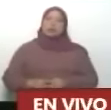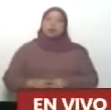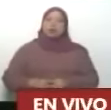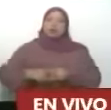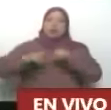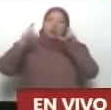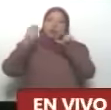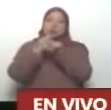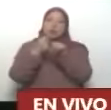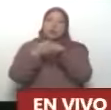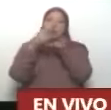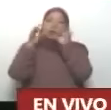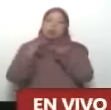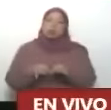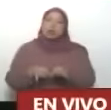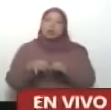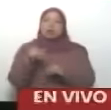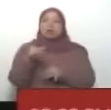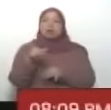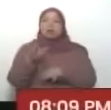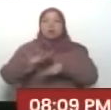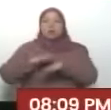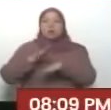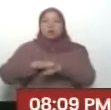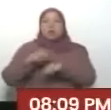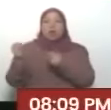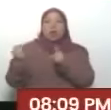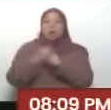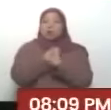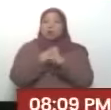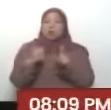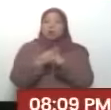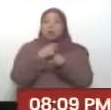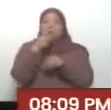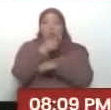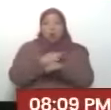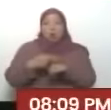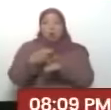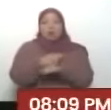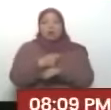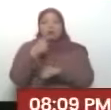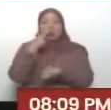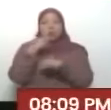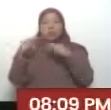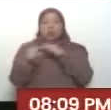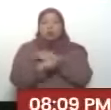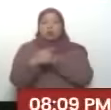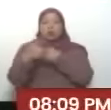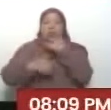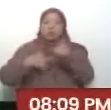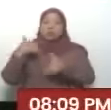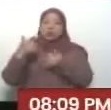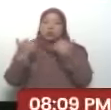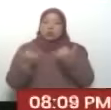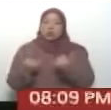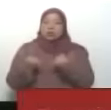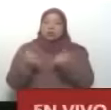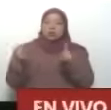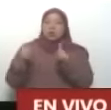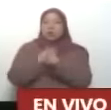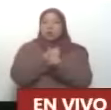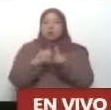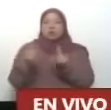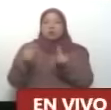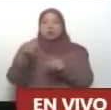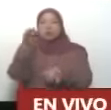brillantes y fueron tan contundentes que le dimos una pela al gobierno de Guyana, a la ExxonMobil, le dimos una pela